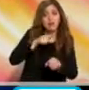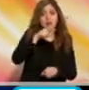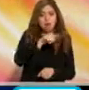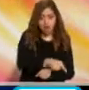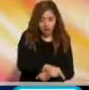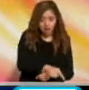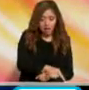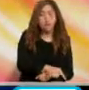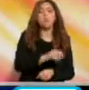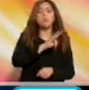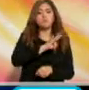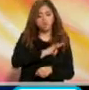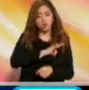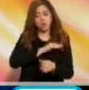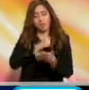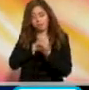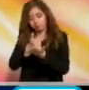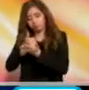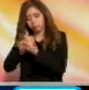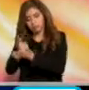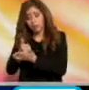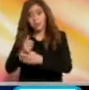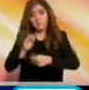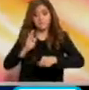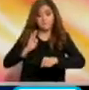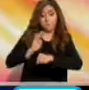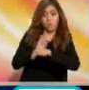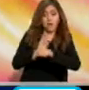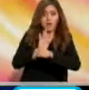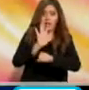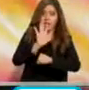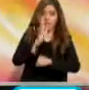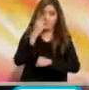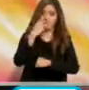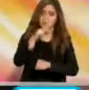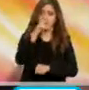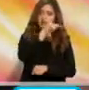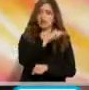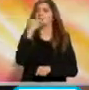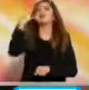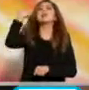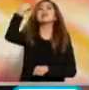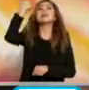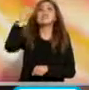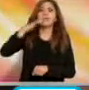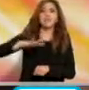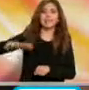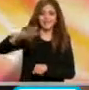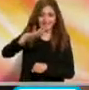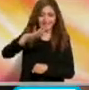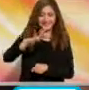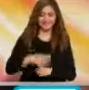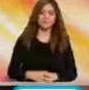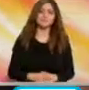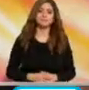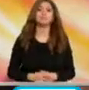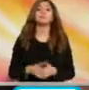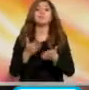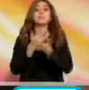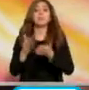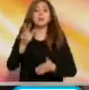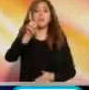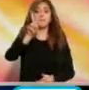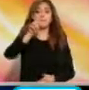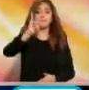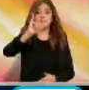y gobernador. Claro. El rey de la selva. Sí, que Ya es hasta eso. se hizo su película. Exacto. Bien, Virgo. Bueno, el signo de